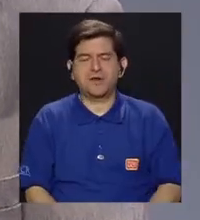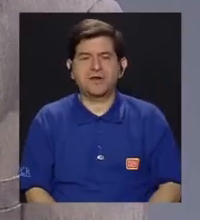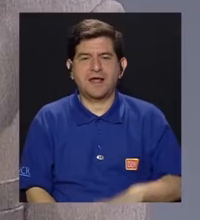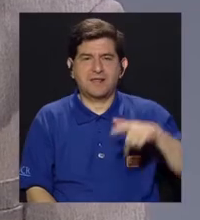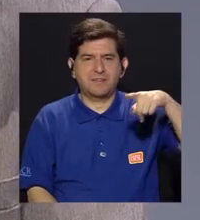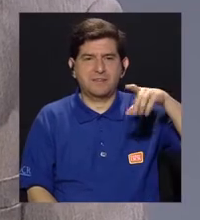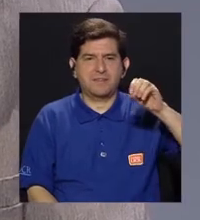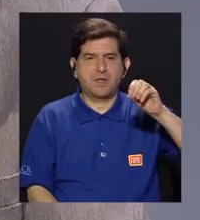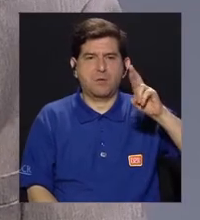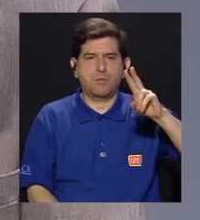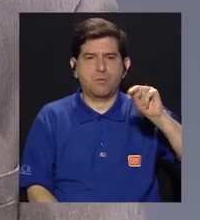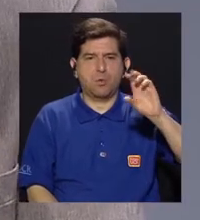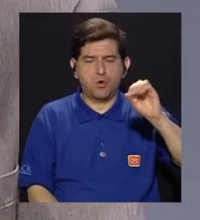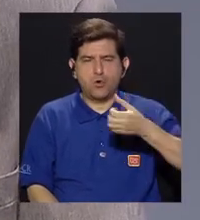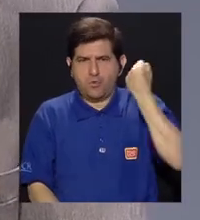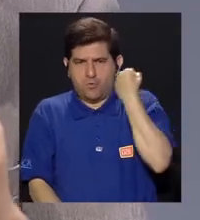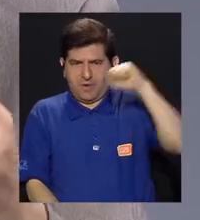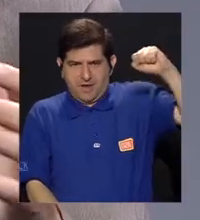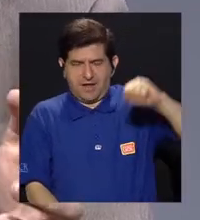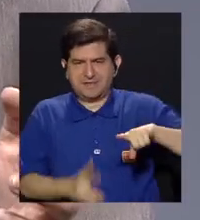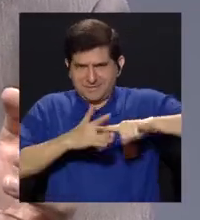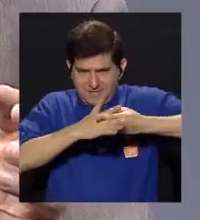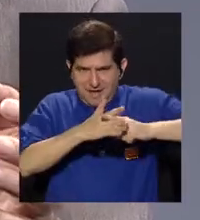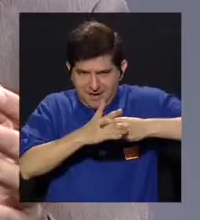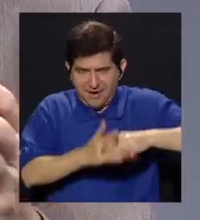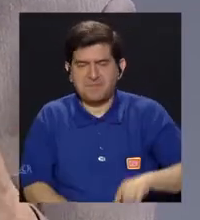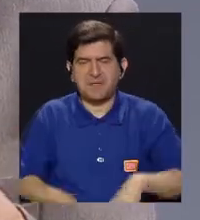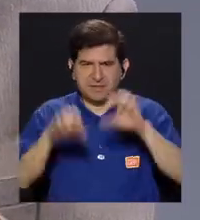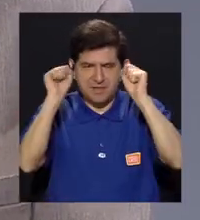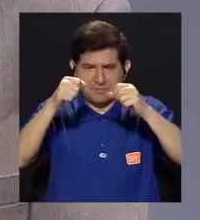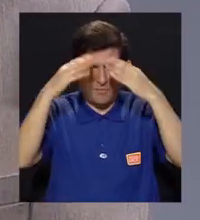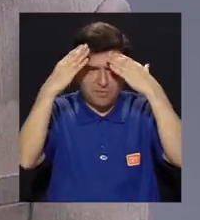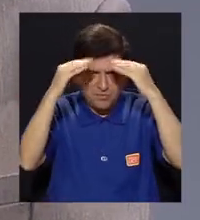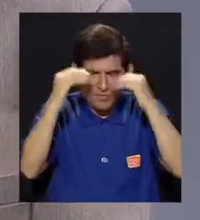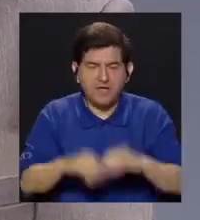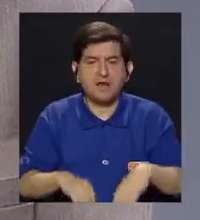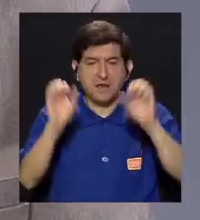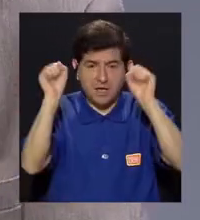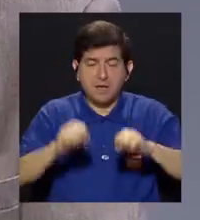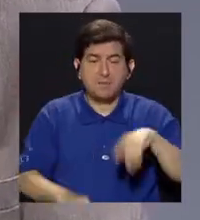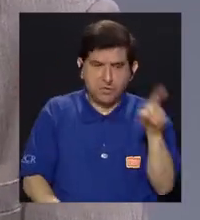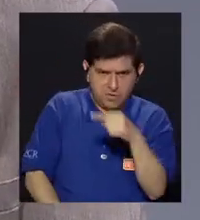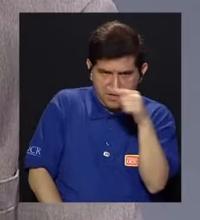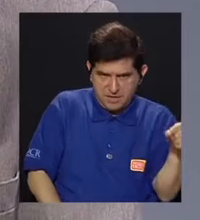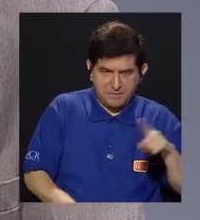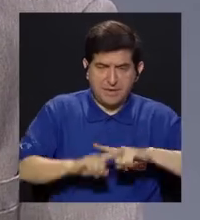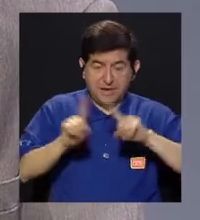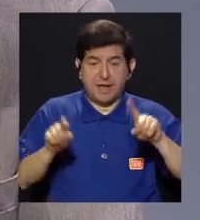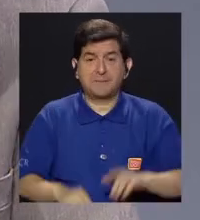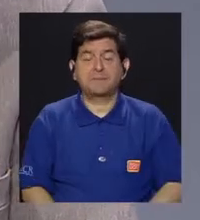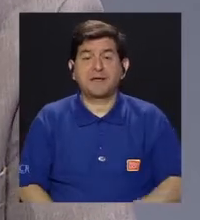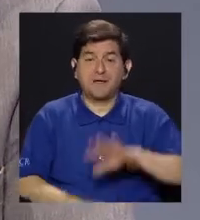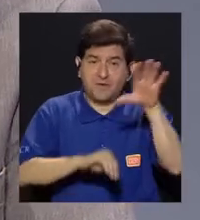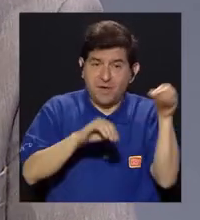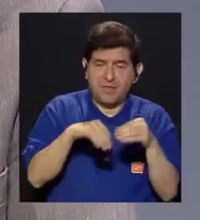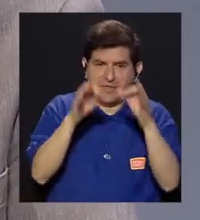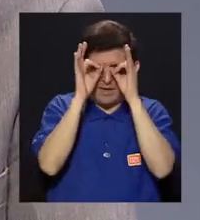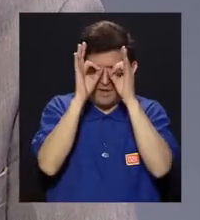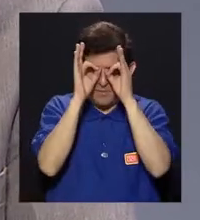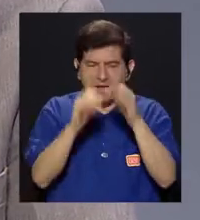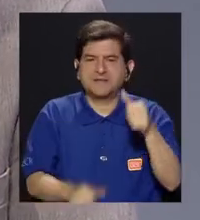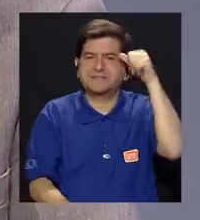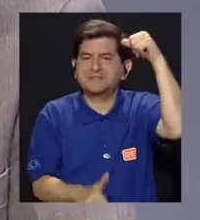porno venganza brinda herramientas para reportar esto así que sean desindexar pero más allá de google